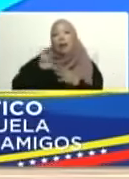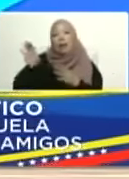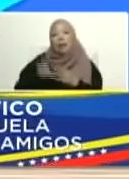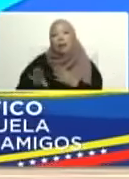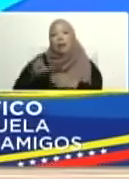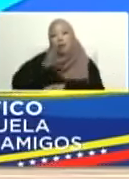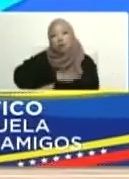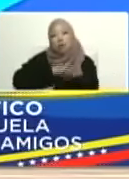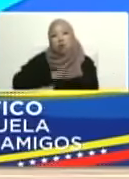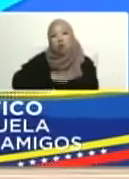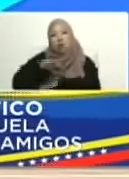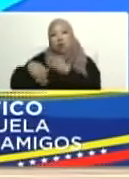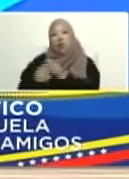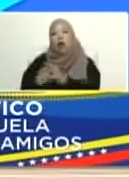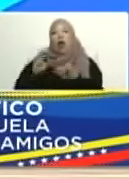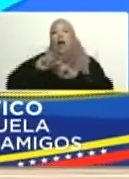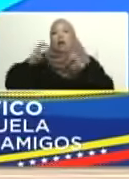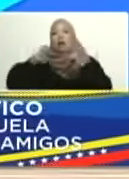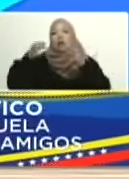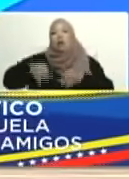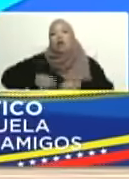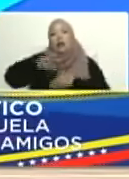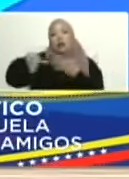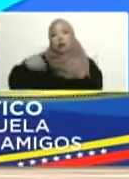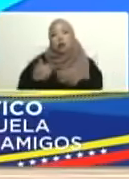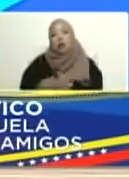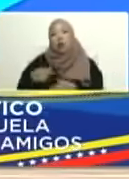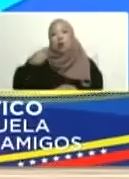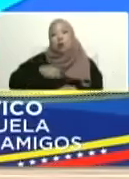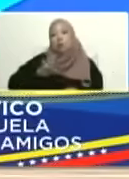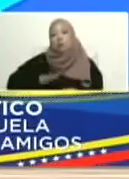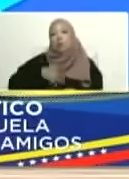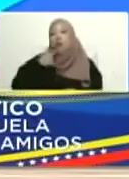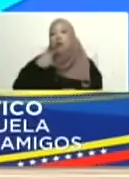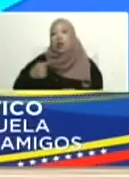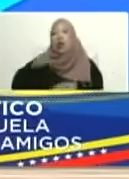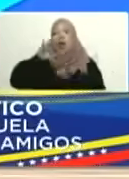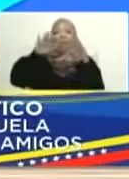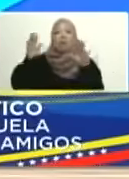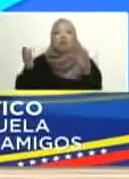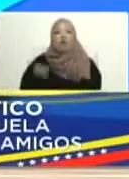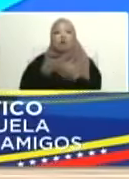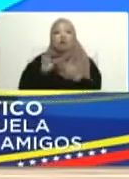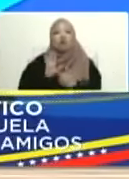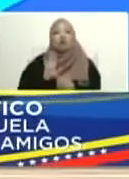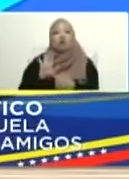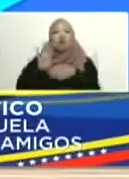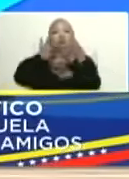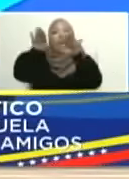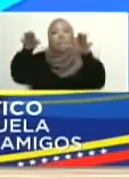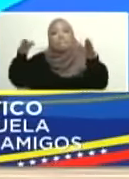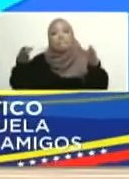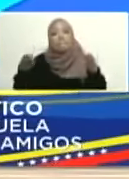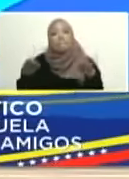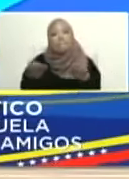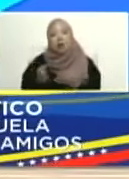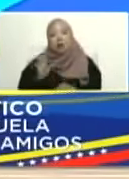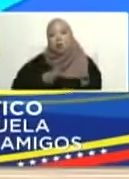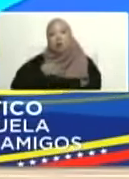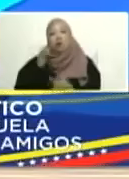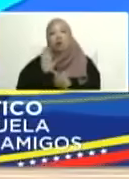amplitud para un tema de verdad nacional. Hoy puedo decirle ante el mundo entero, puedo